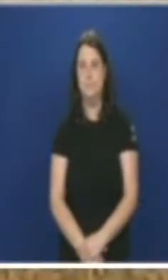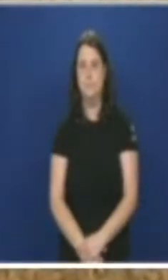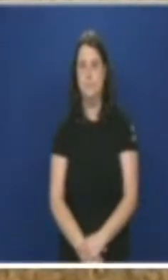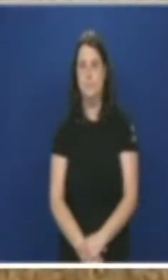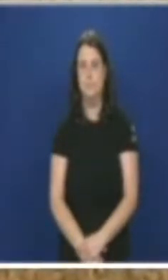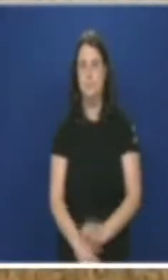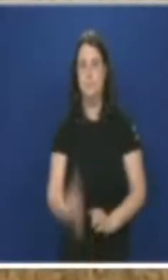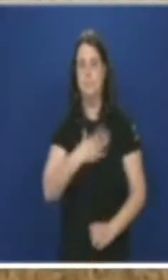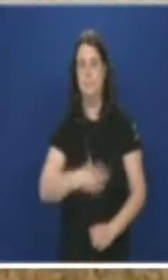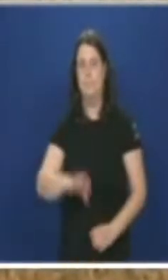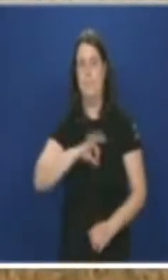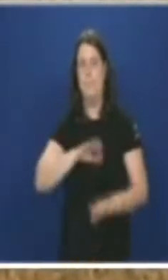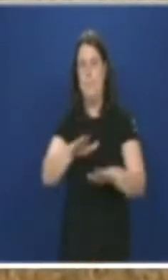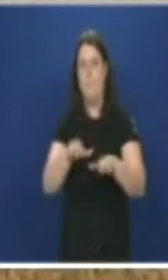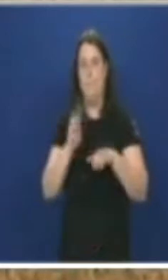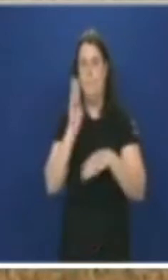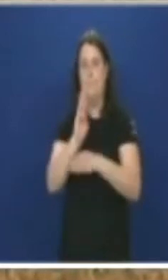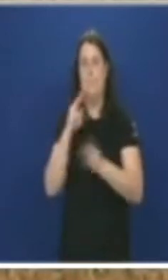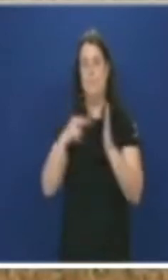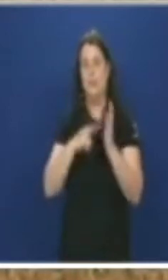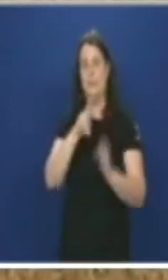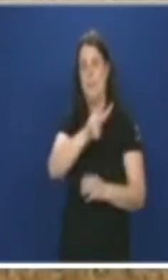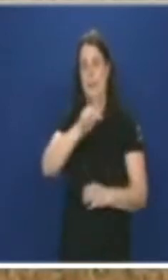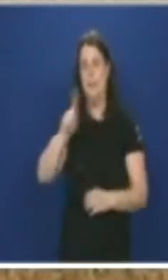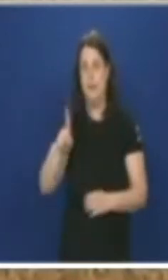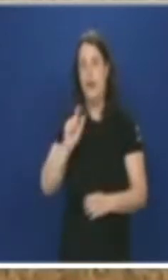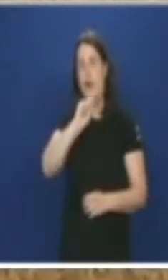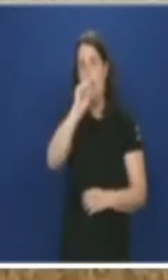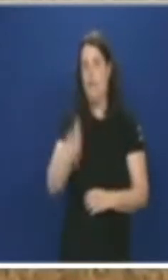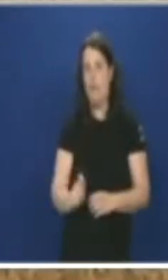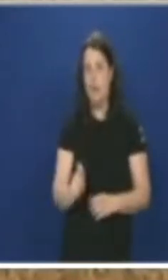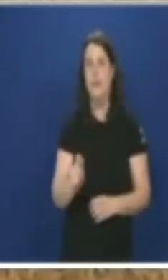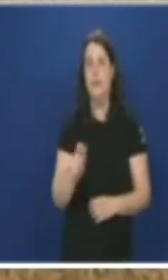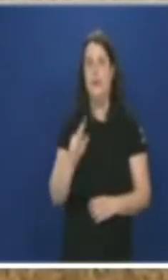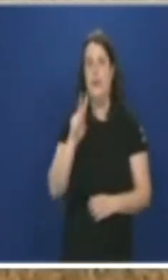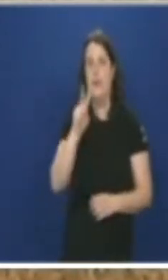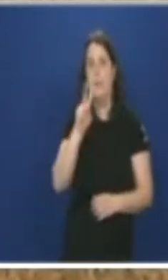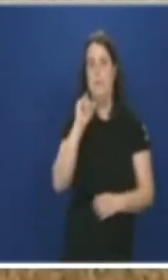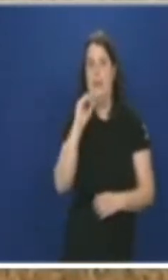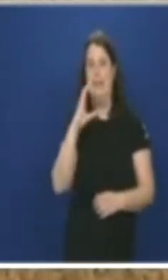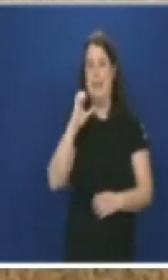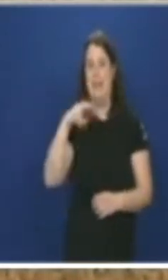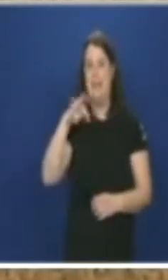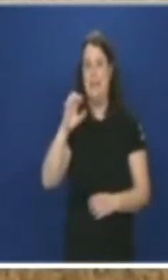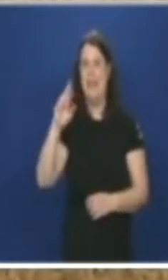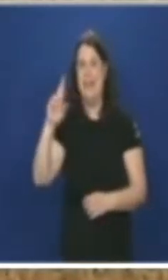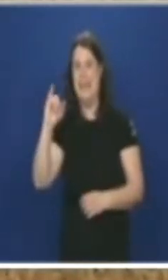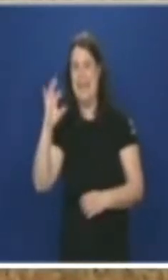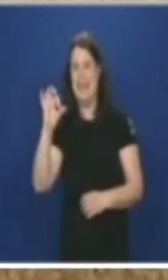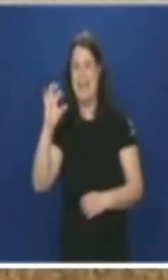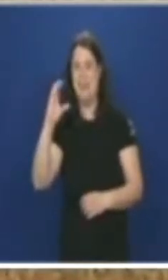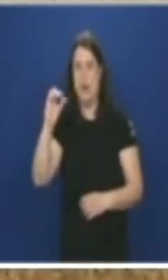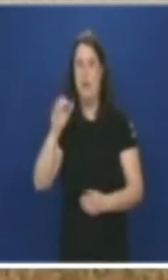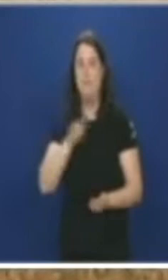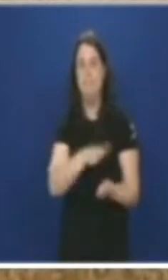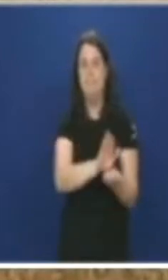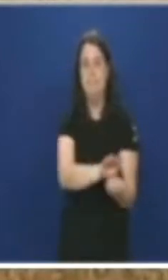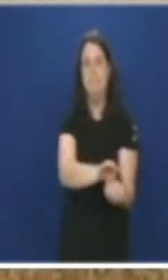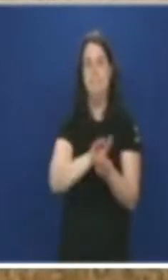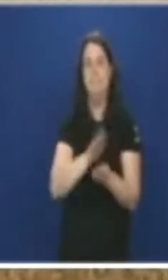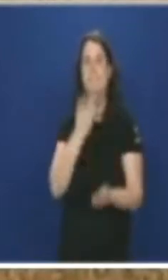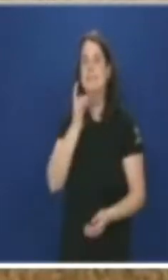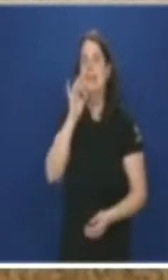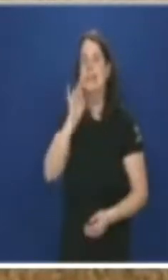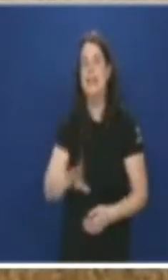Medalla do Parlamento de Galicia 2021, a Fundación Vicente Risco recolle a medalla na súa